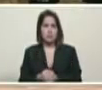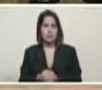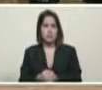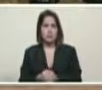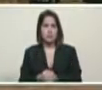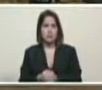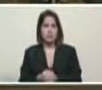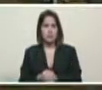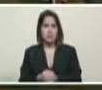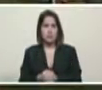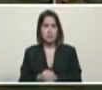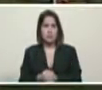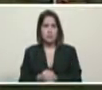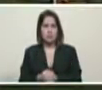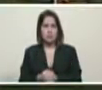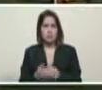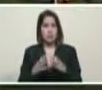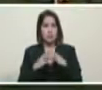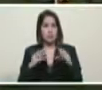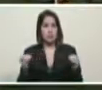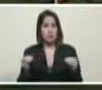toda su frontera.